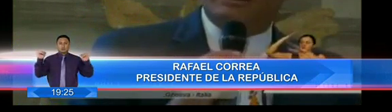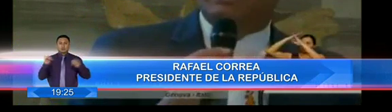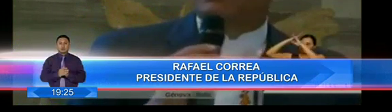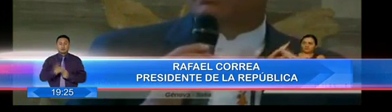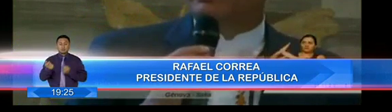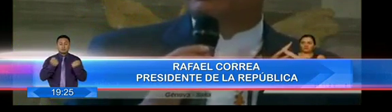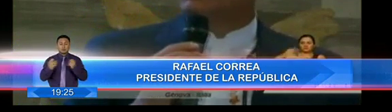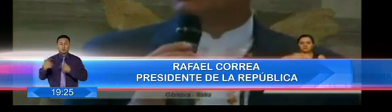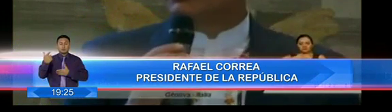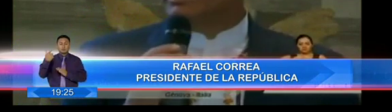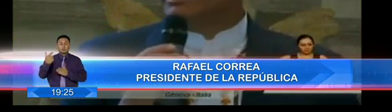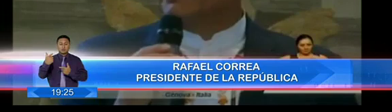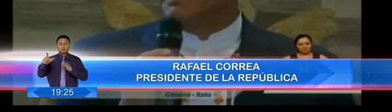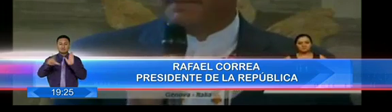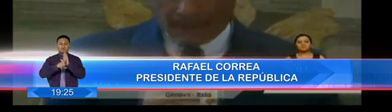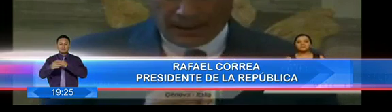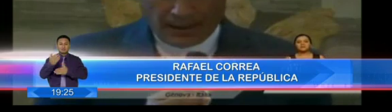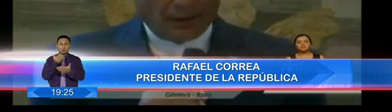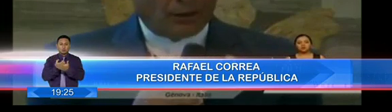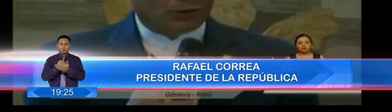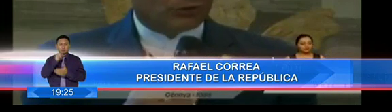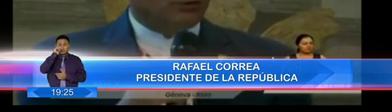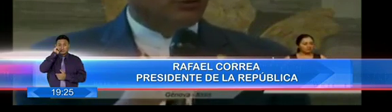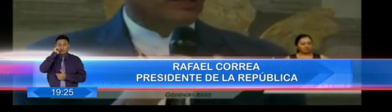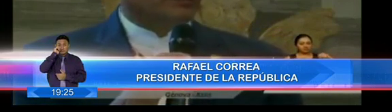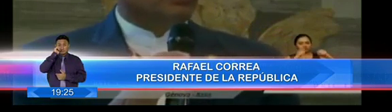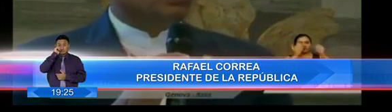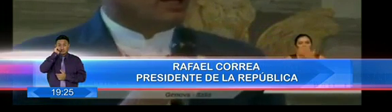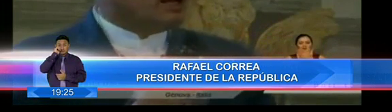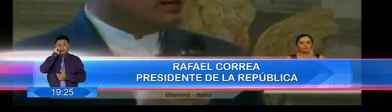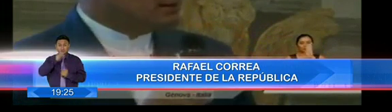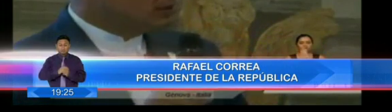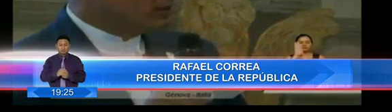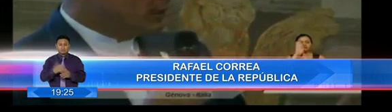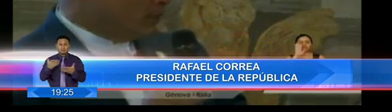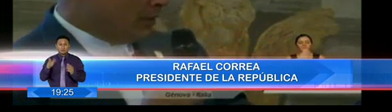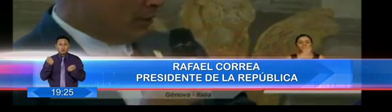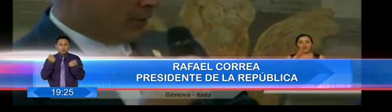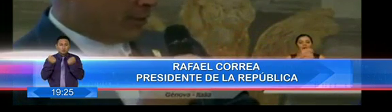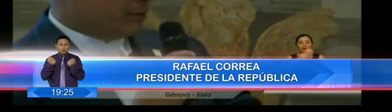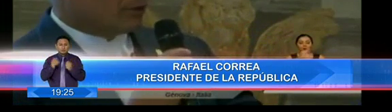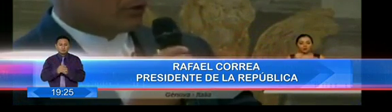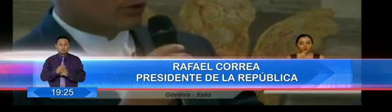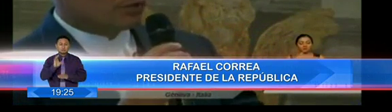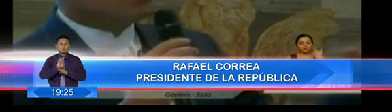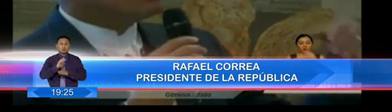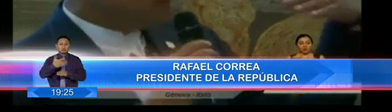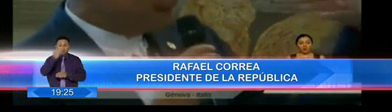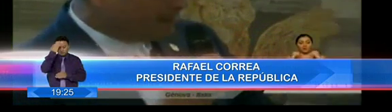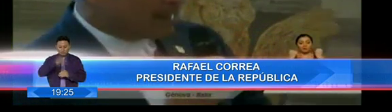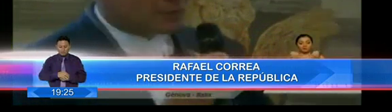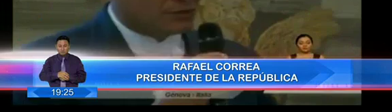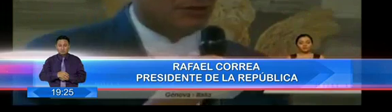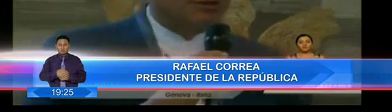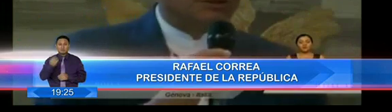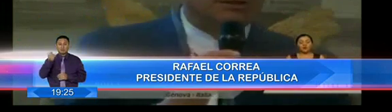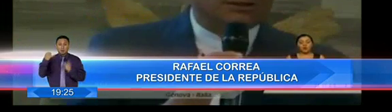nuestra política económica. Los ajustes estructurales, lo que los ecuatorianos conocemos como